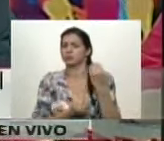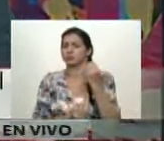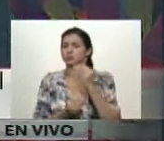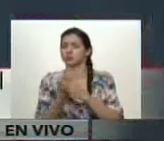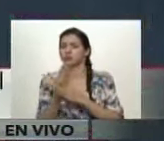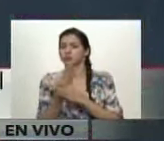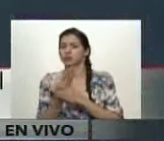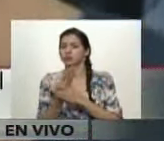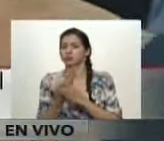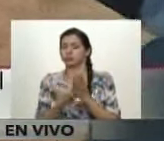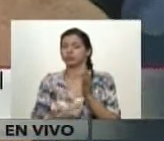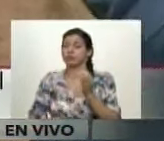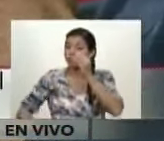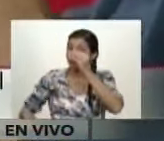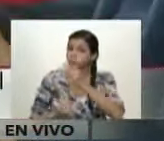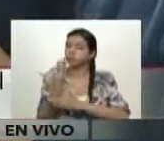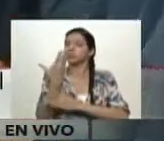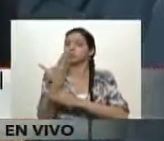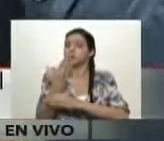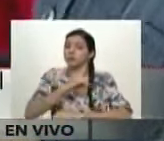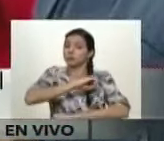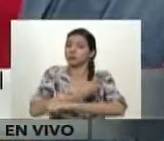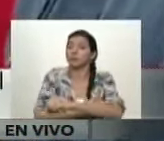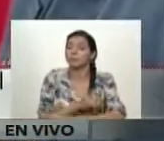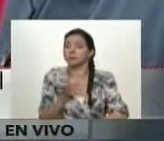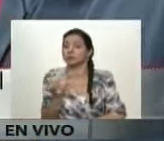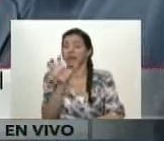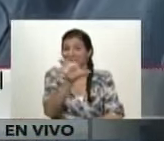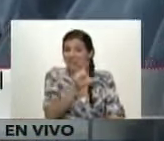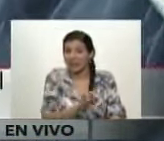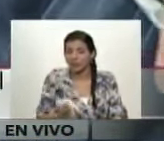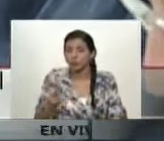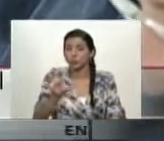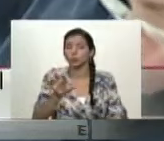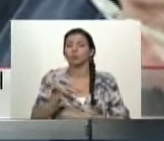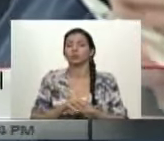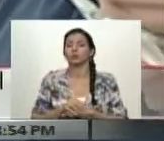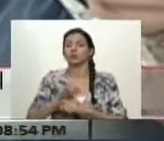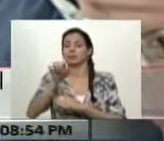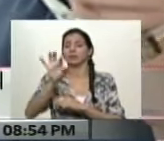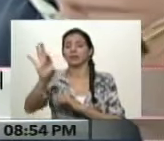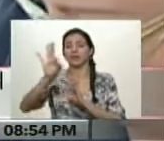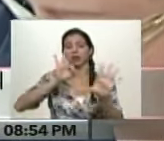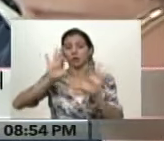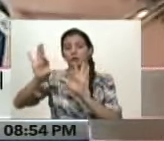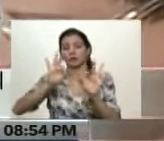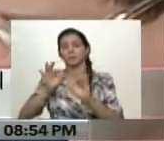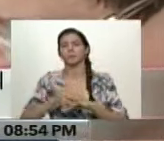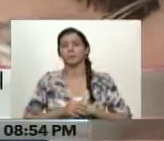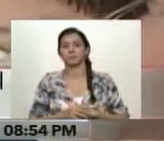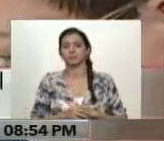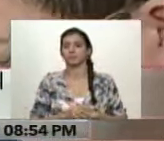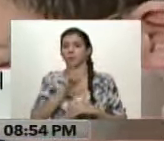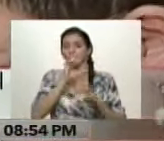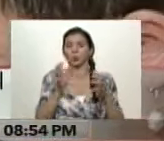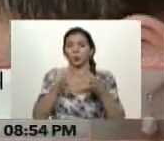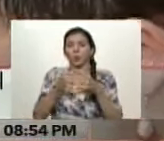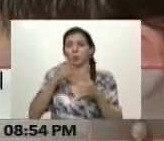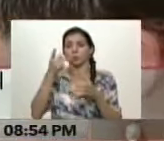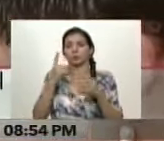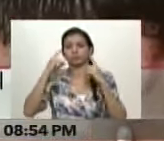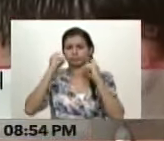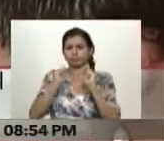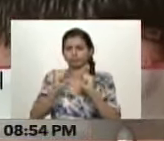refundación y fortalecimiento del partido Estado por Estado y la designación de un buró político de